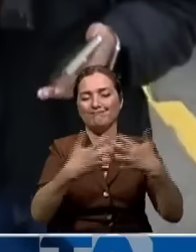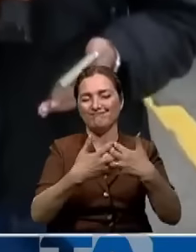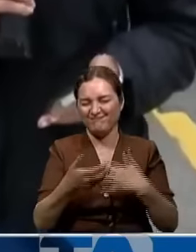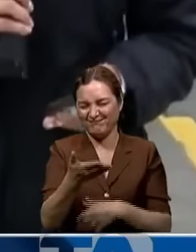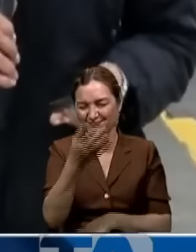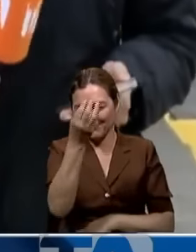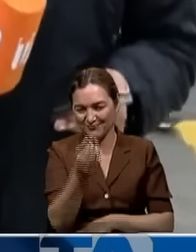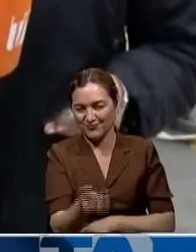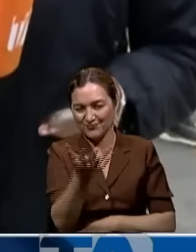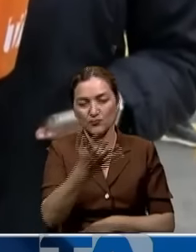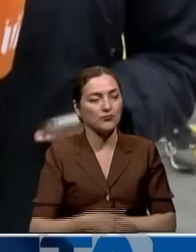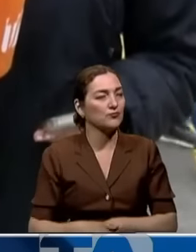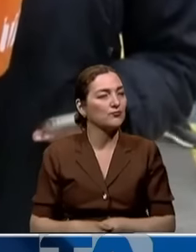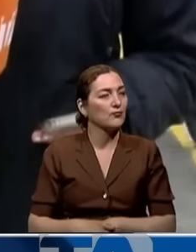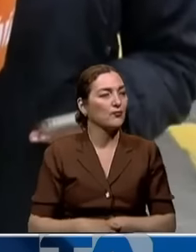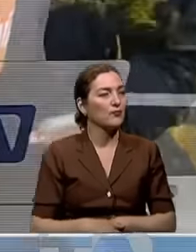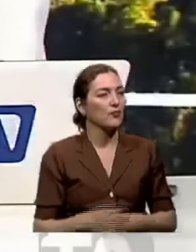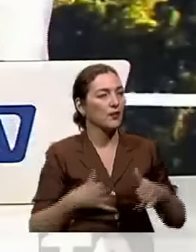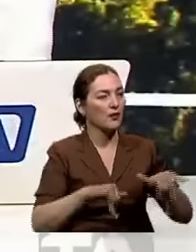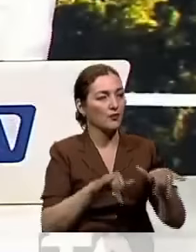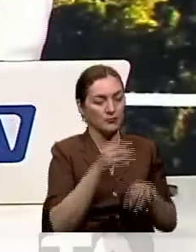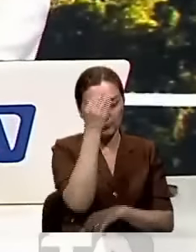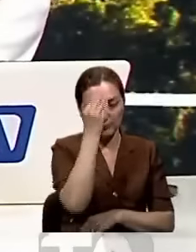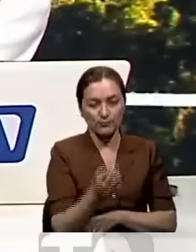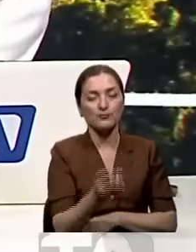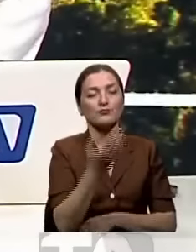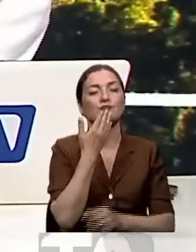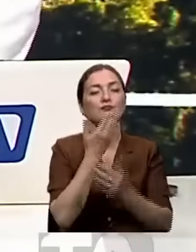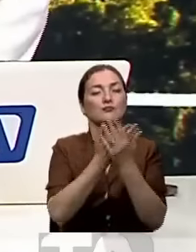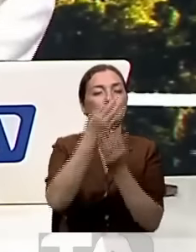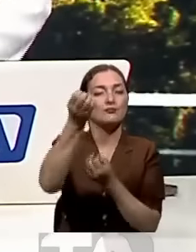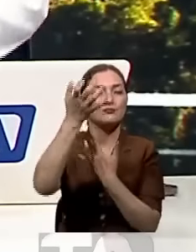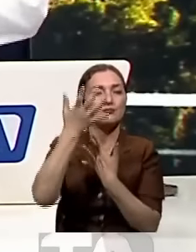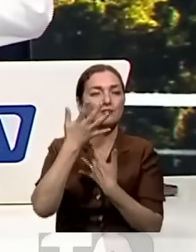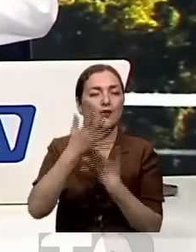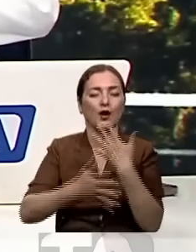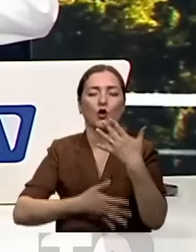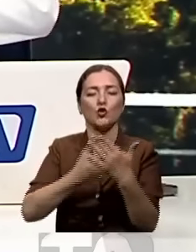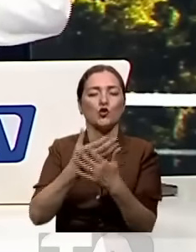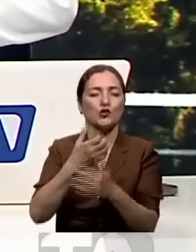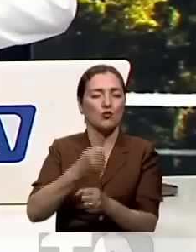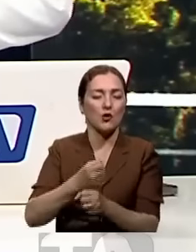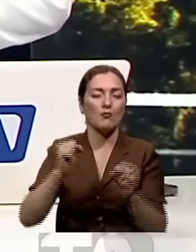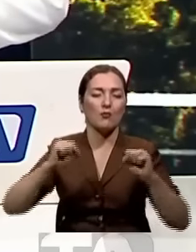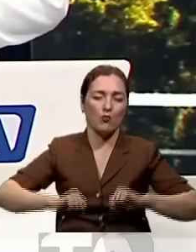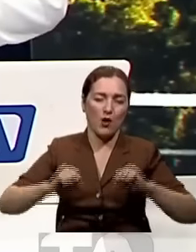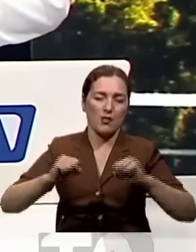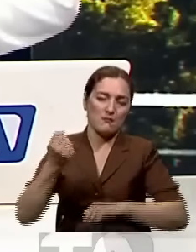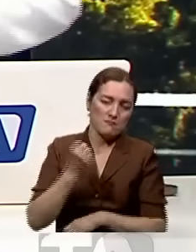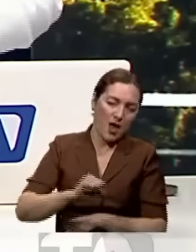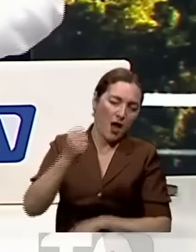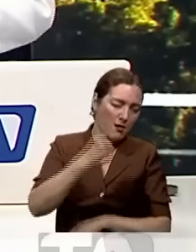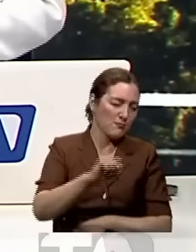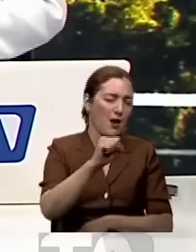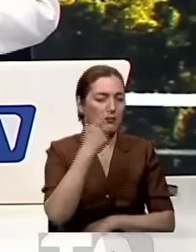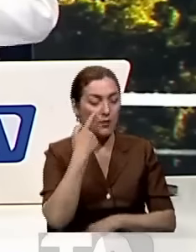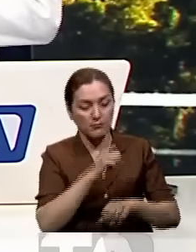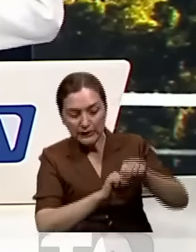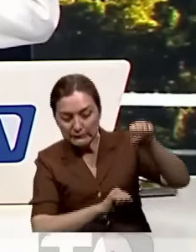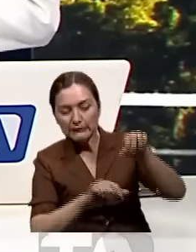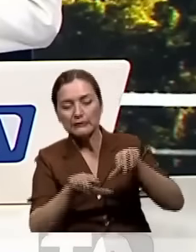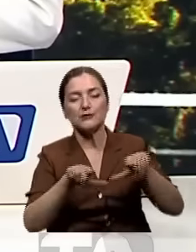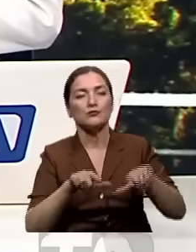Muy buenos días. Buenos días, Nati, gracias por tu reporte. Ya sabe, con toda la seguridad del caso va a poder viajar y descubrir los